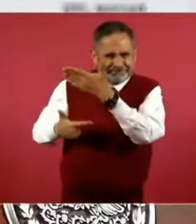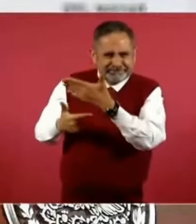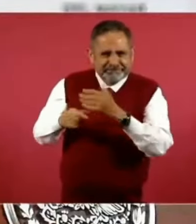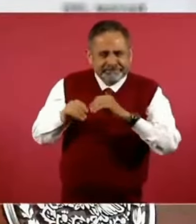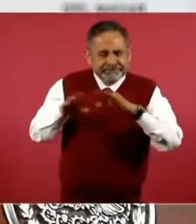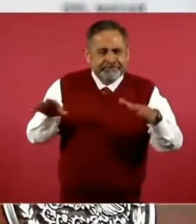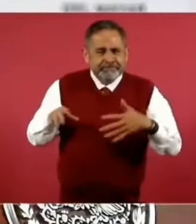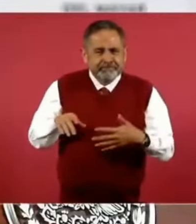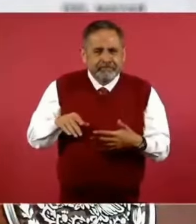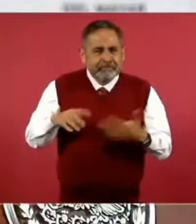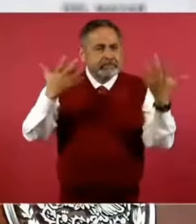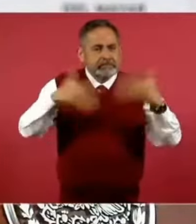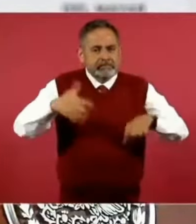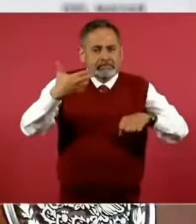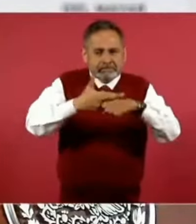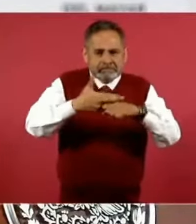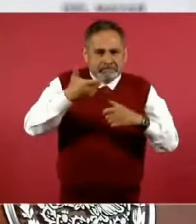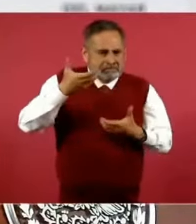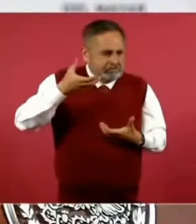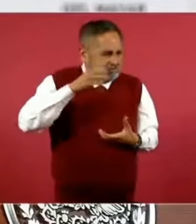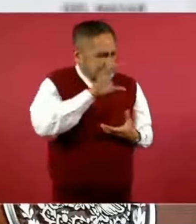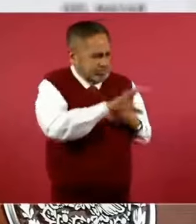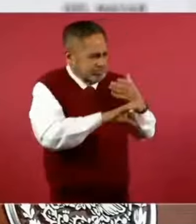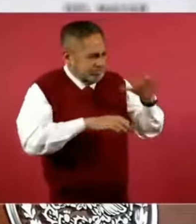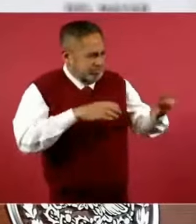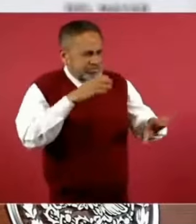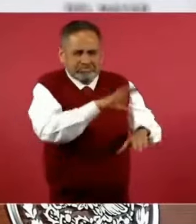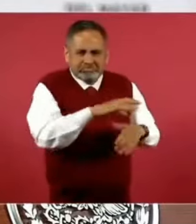De las empresas, fundaciones,